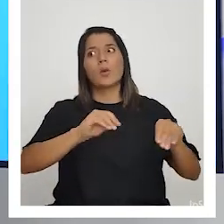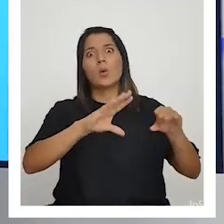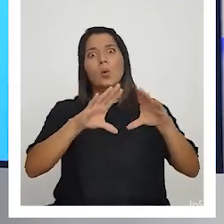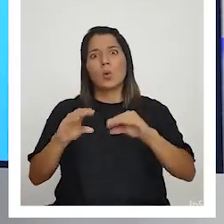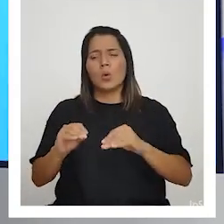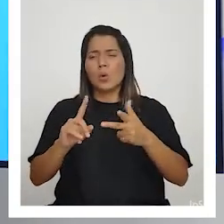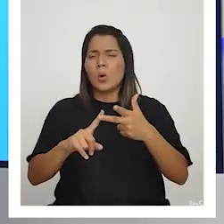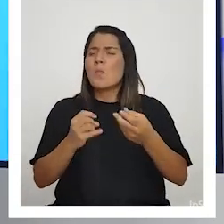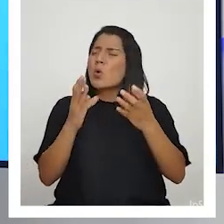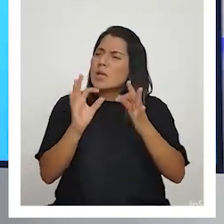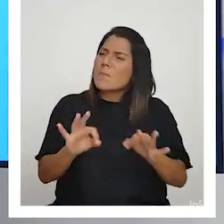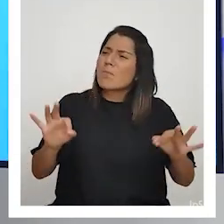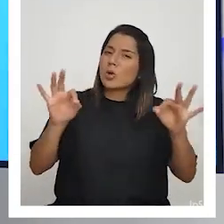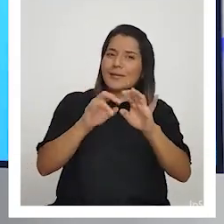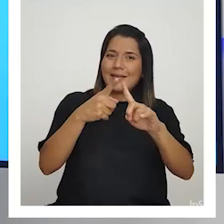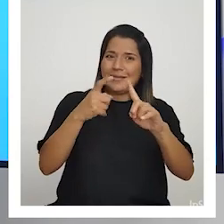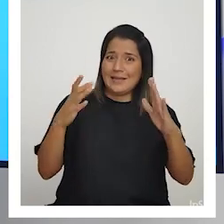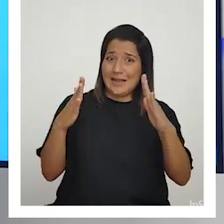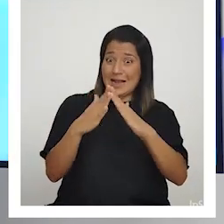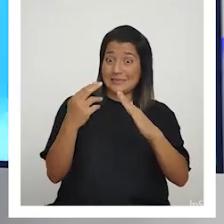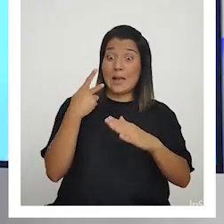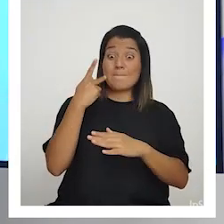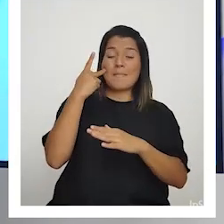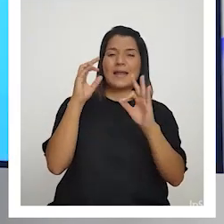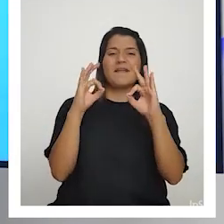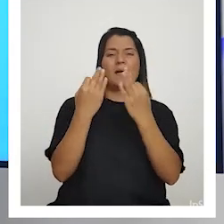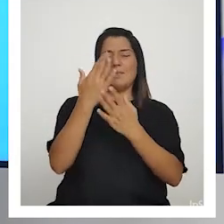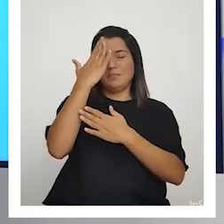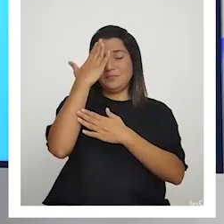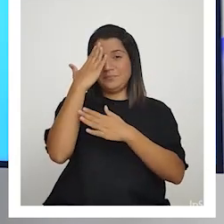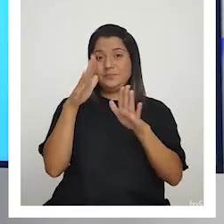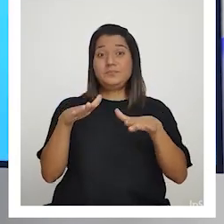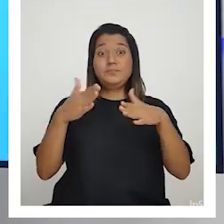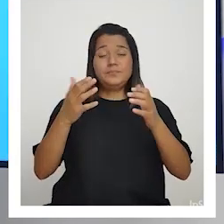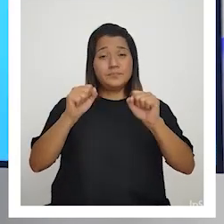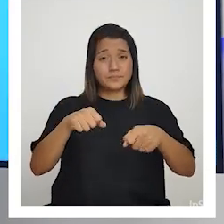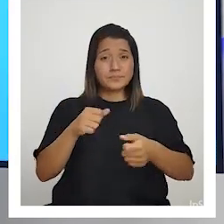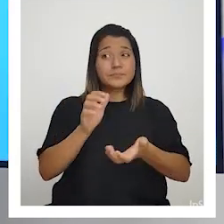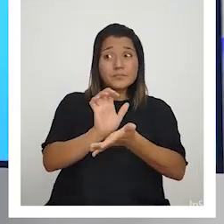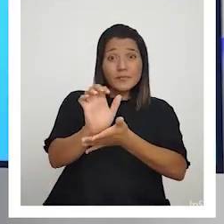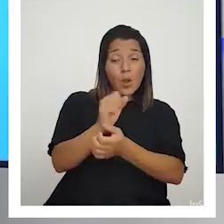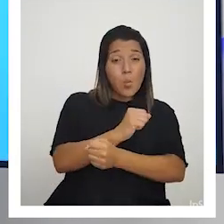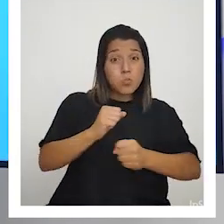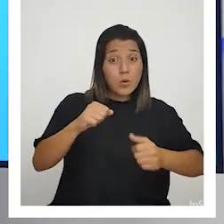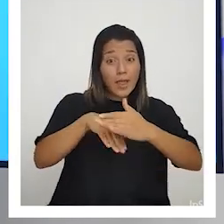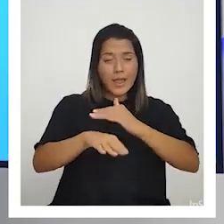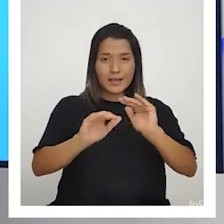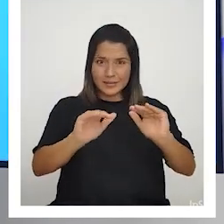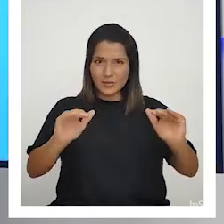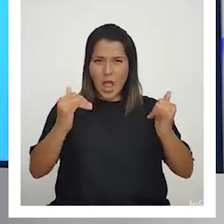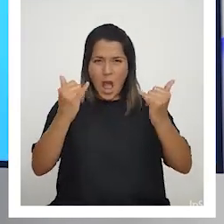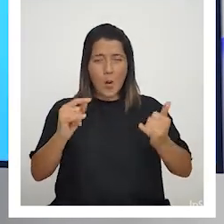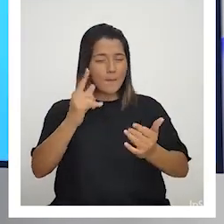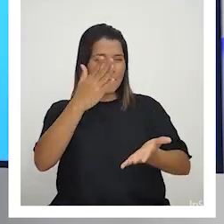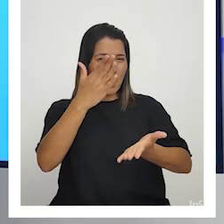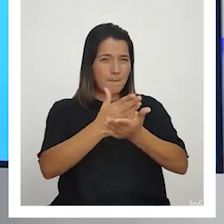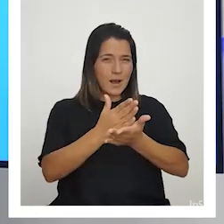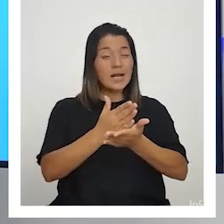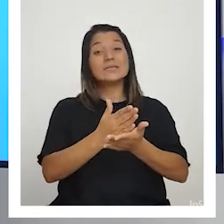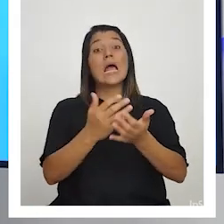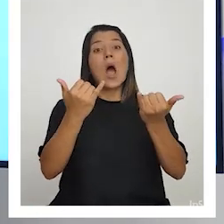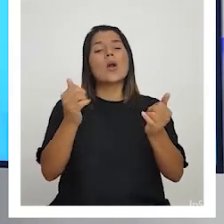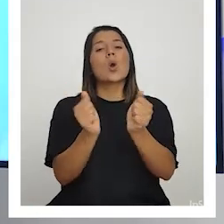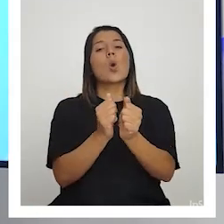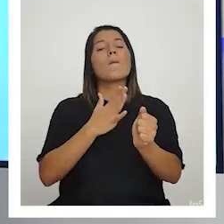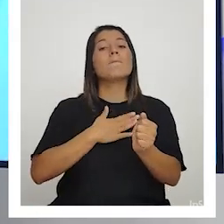desde la casa también como padres de familia sepamos cómo combatir la obesidad en los más pequeños. Hacemos nuestra primera pausa, se encuentra conmigo la doctora